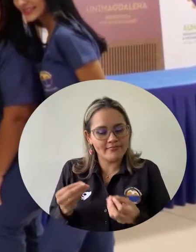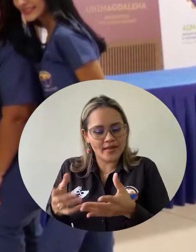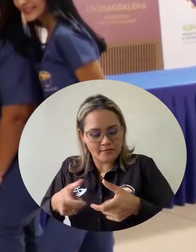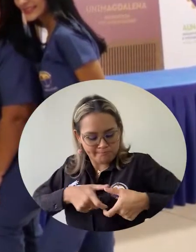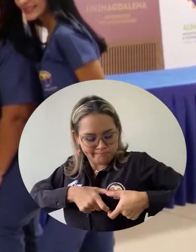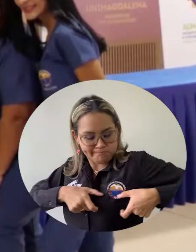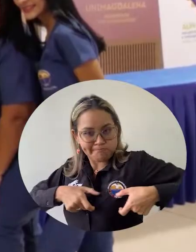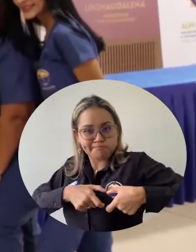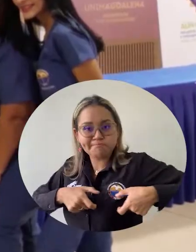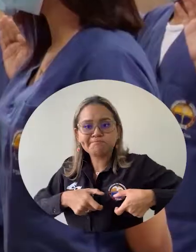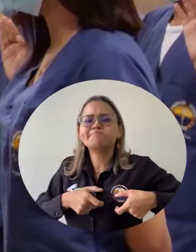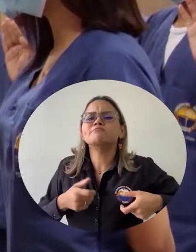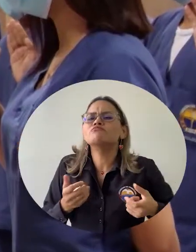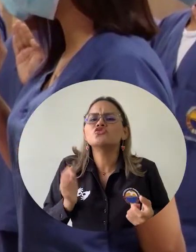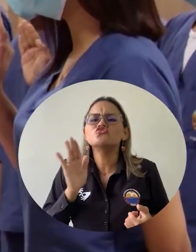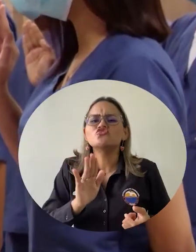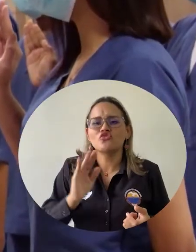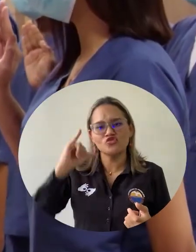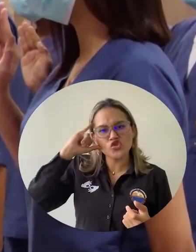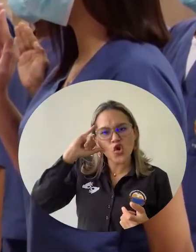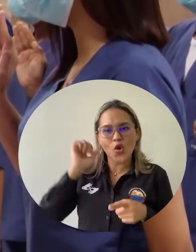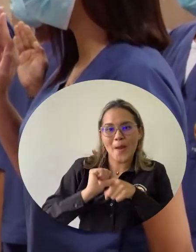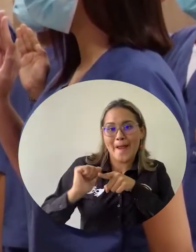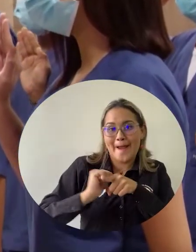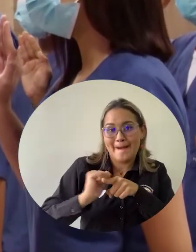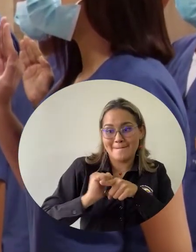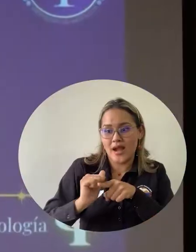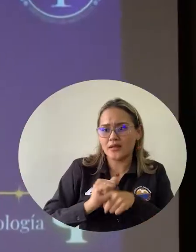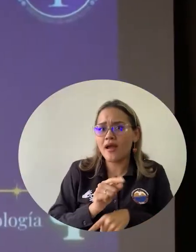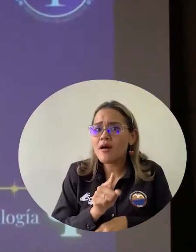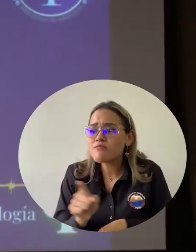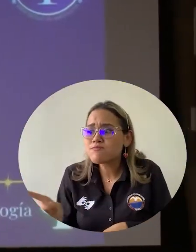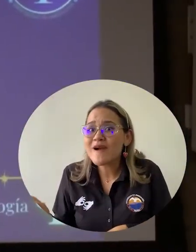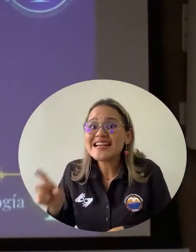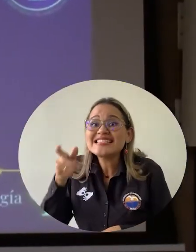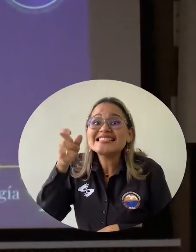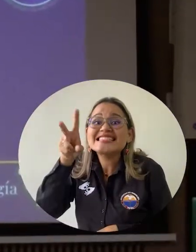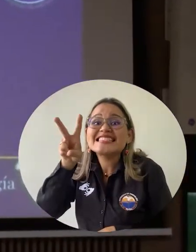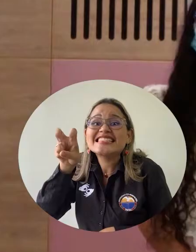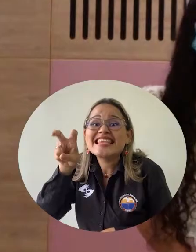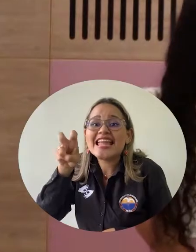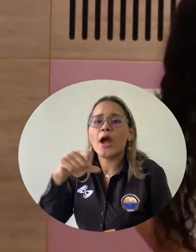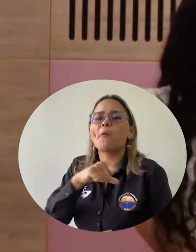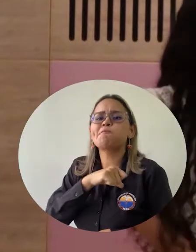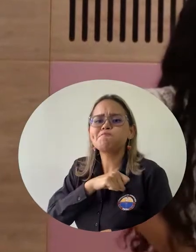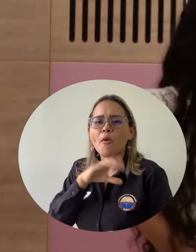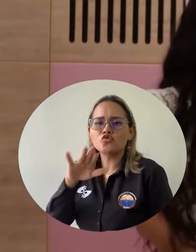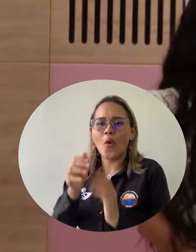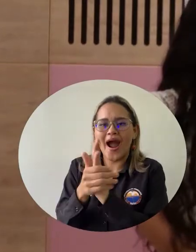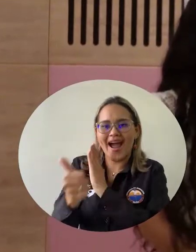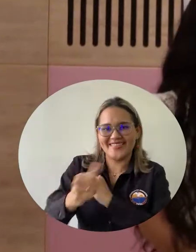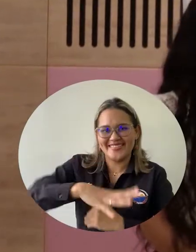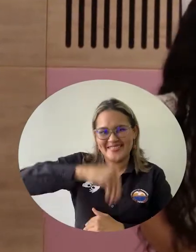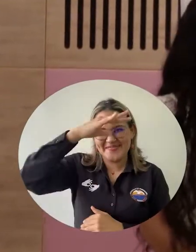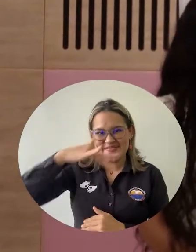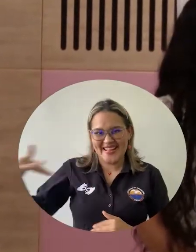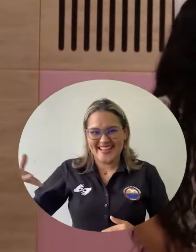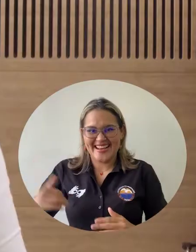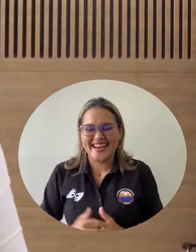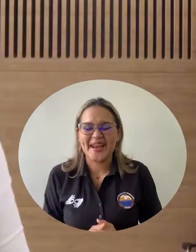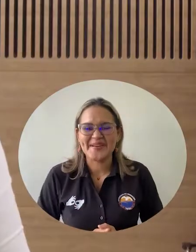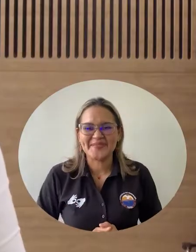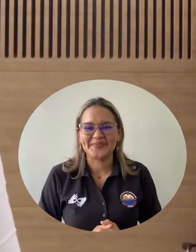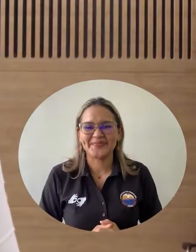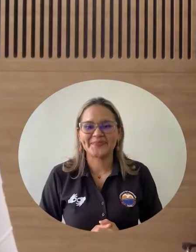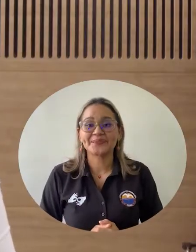beneficiarios del programa Talento Magdalena se convirtieron en los primeros de esta iniciativa en trascender a la etapa de prácticas profesionales en psicología.